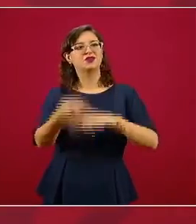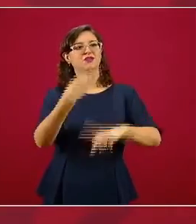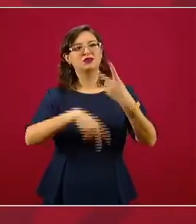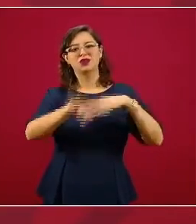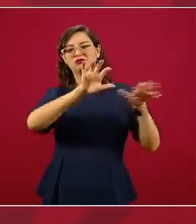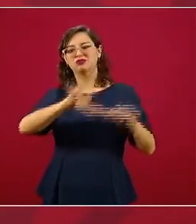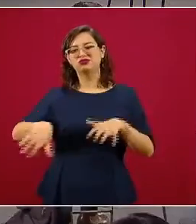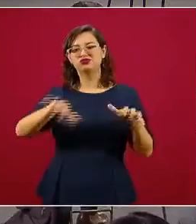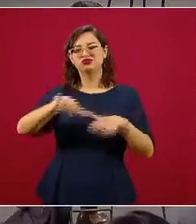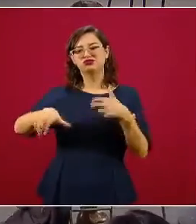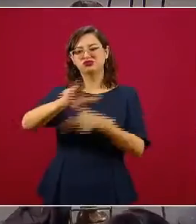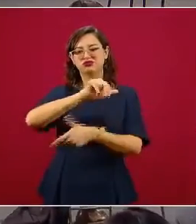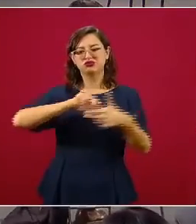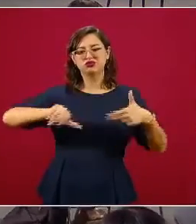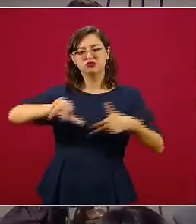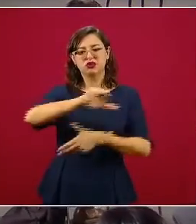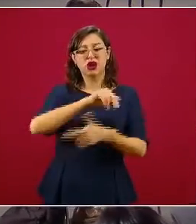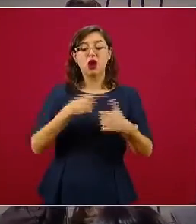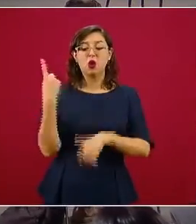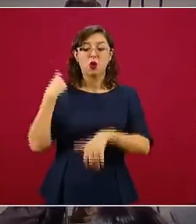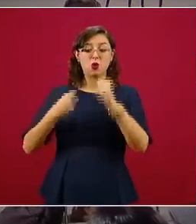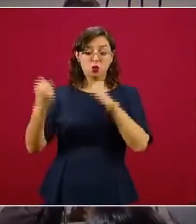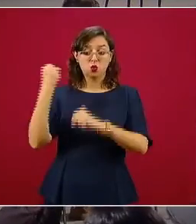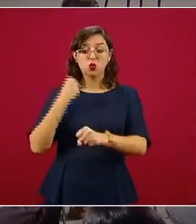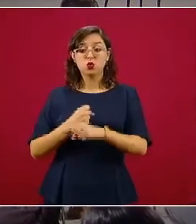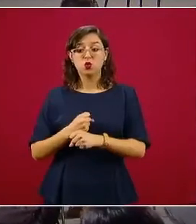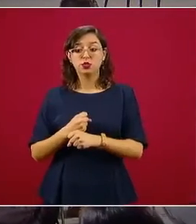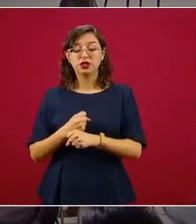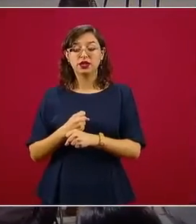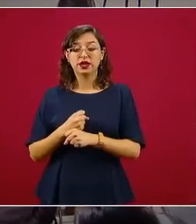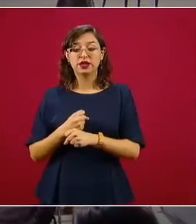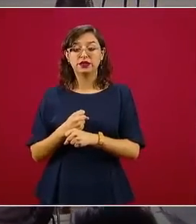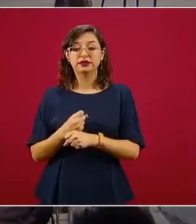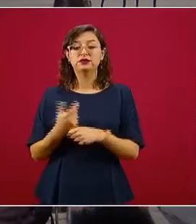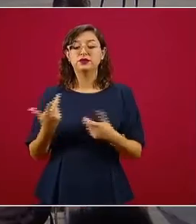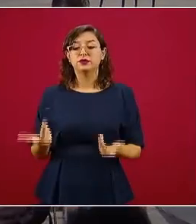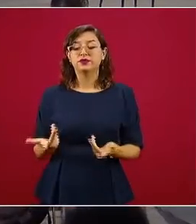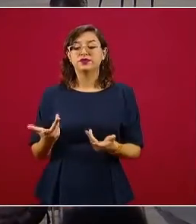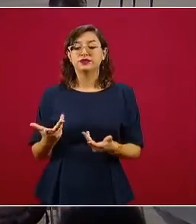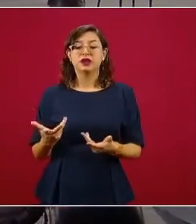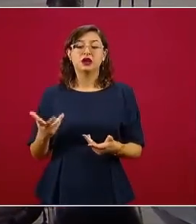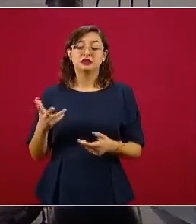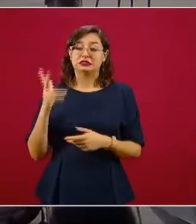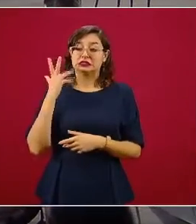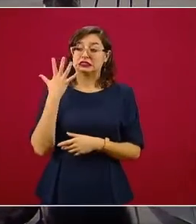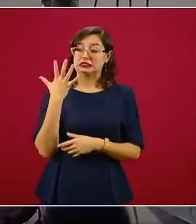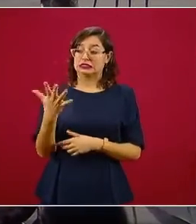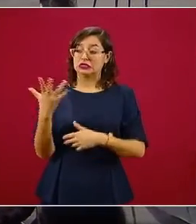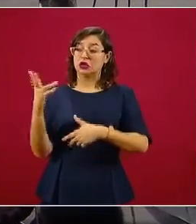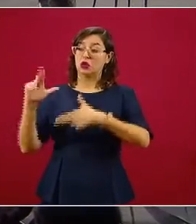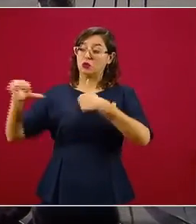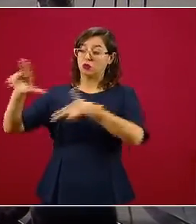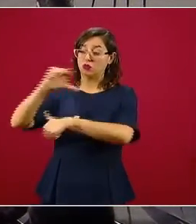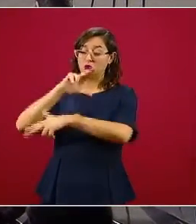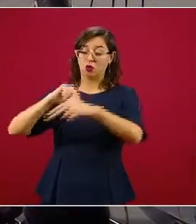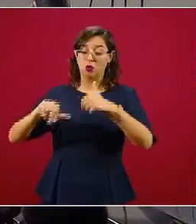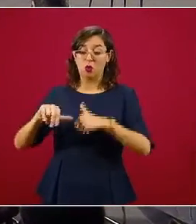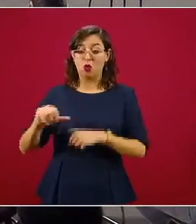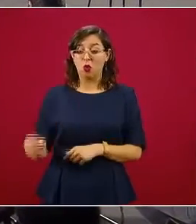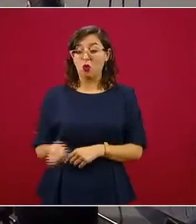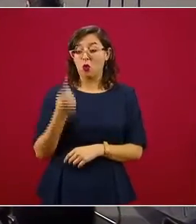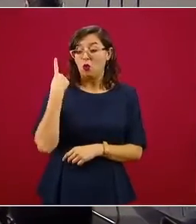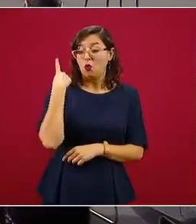efectos. El año pasado, los cinco sistemas que impactaron el país, uno fue en el Golfo y 4 fueron